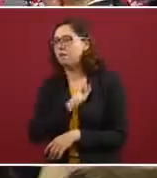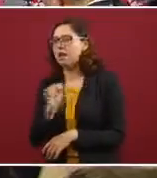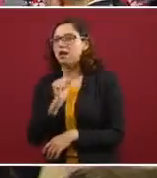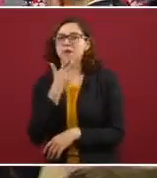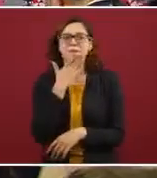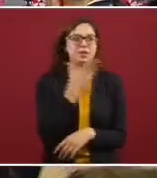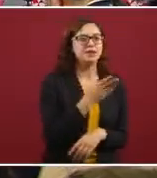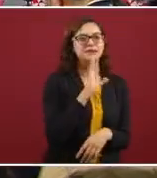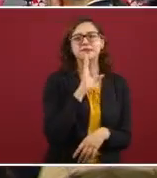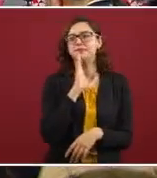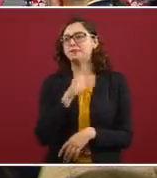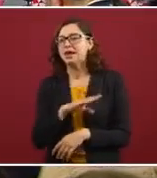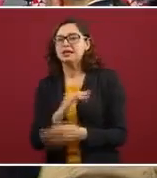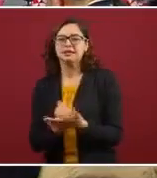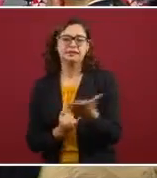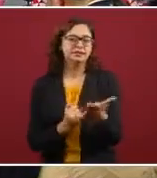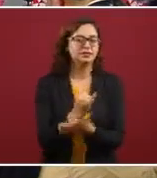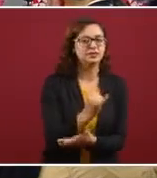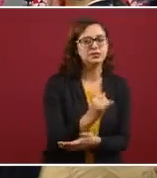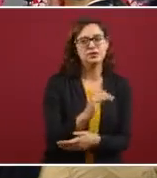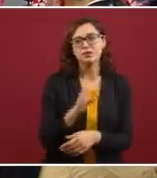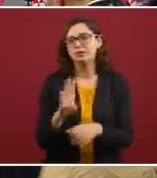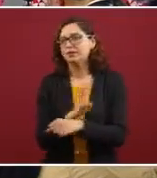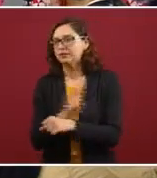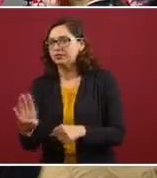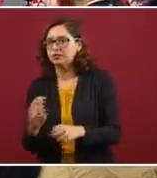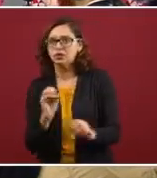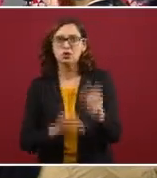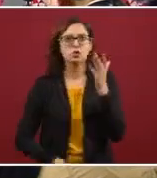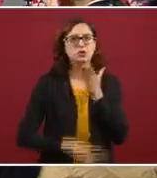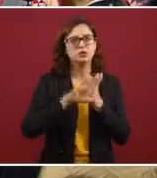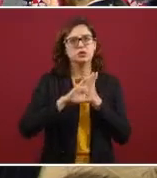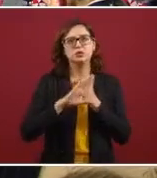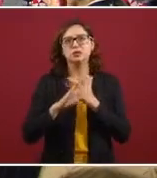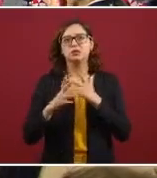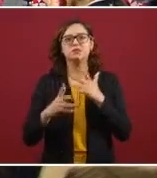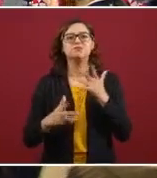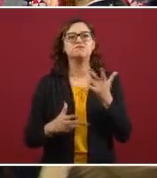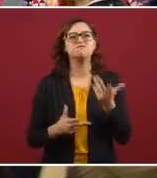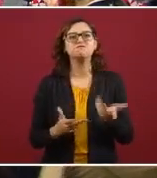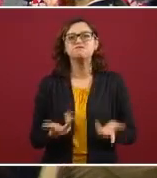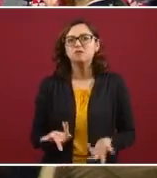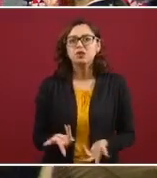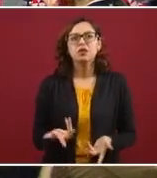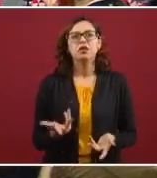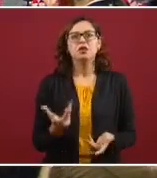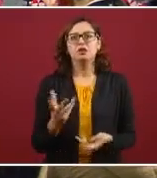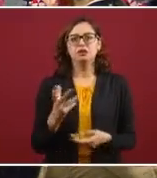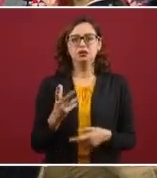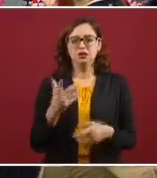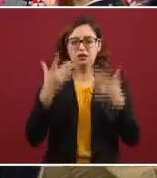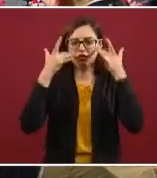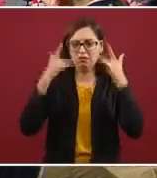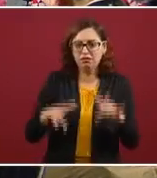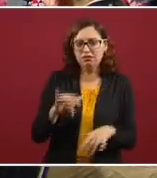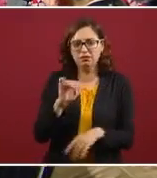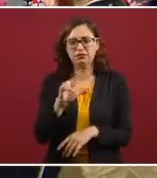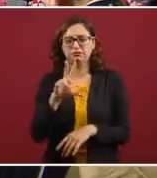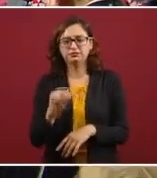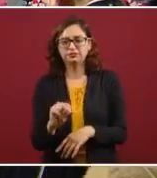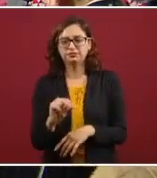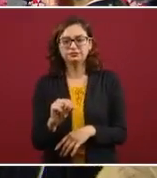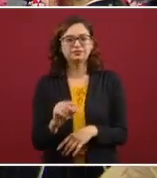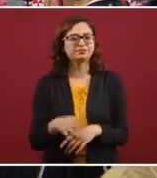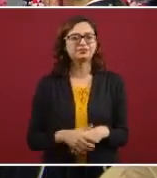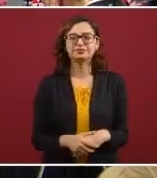si nos afecta o nos beneficia políticamente, si se tiene que renunciar o no se tiene que renunciar.